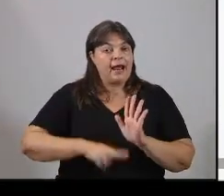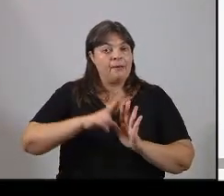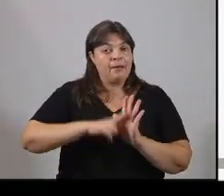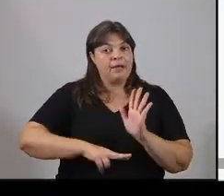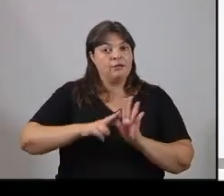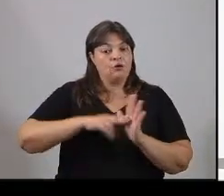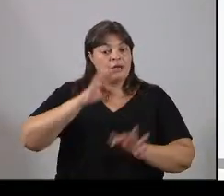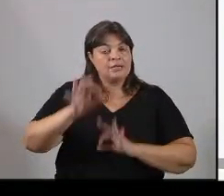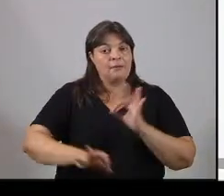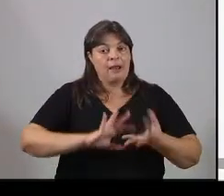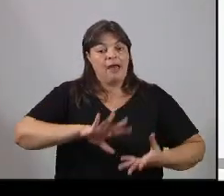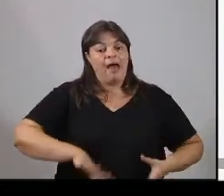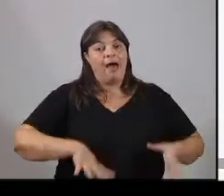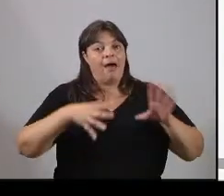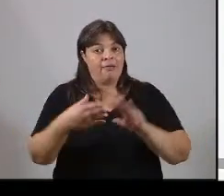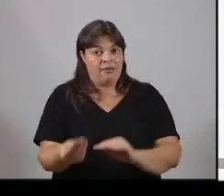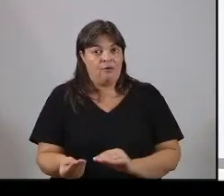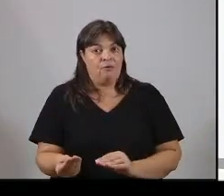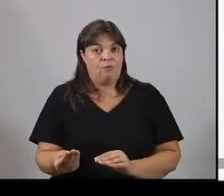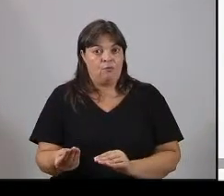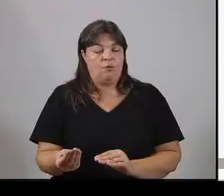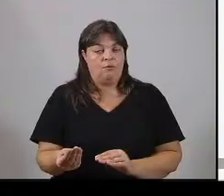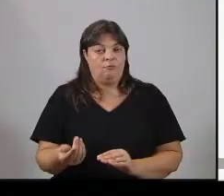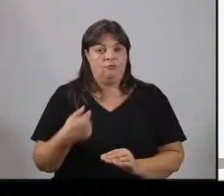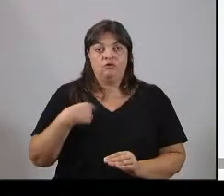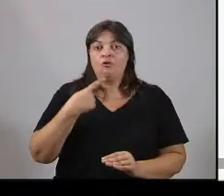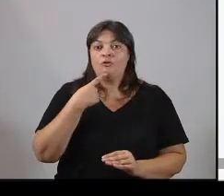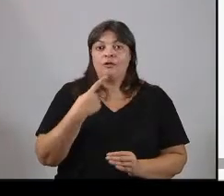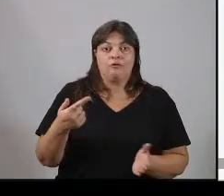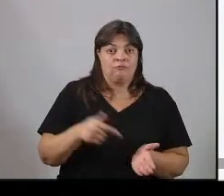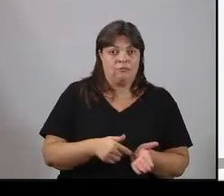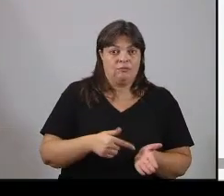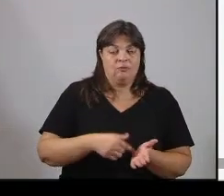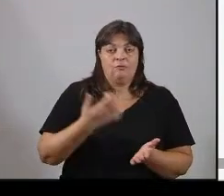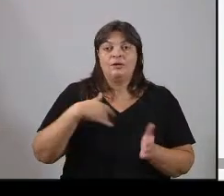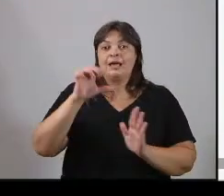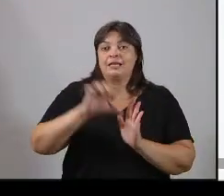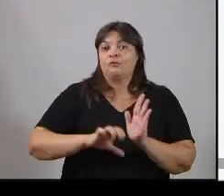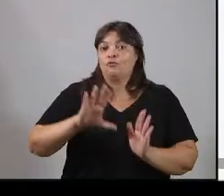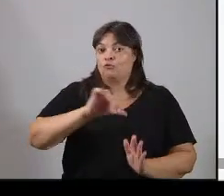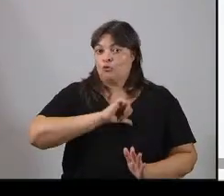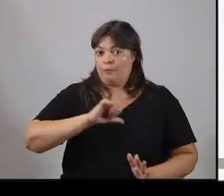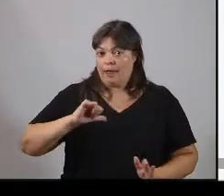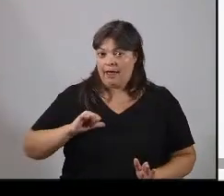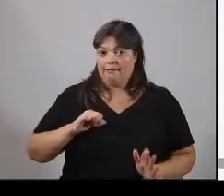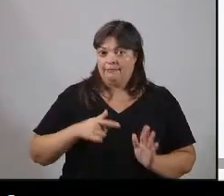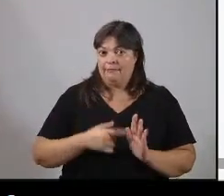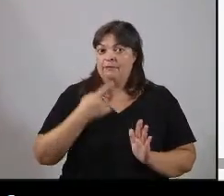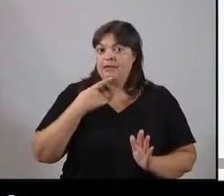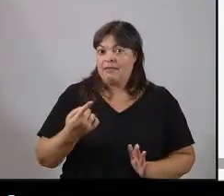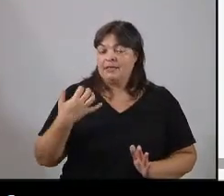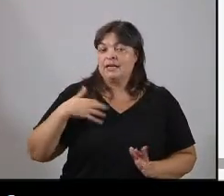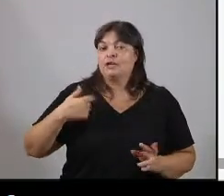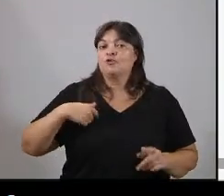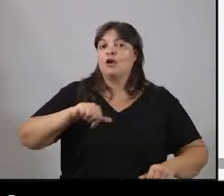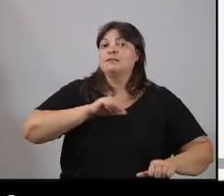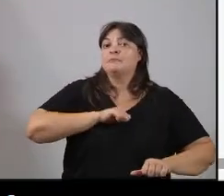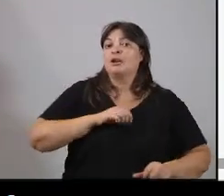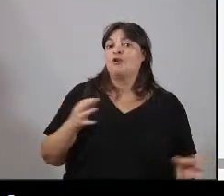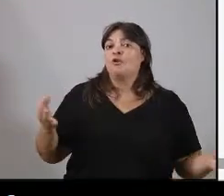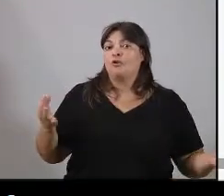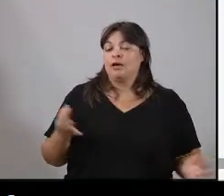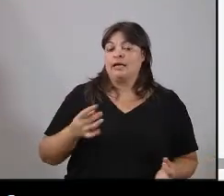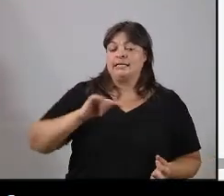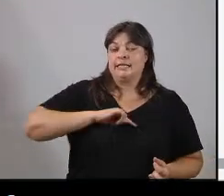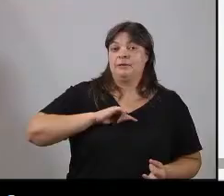la Asamblea a lo que indica, reitero, ya el Estatuto de Autonomía. Yo aquí lo que espero es que ese mismo sentir